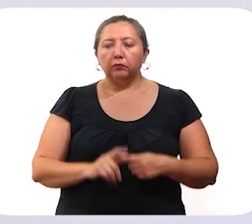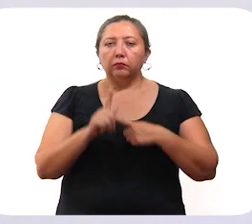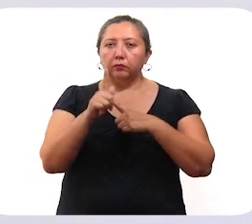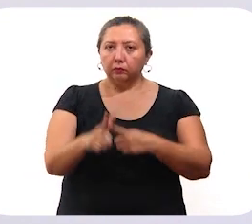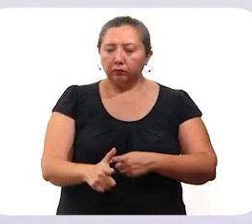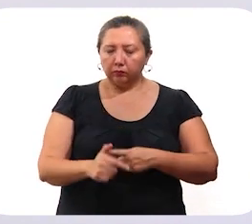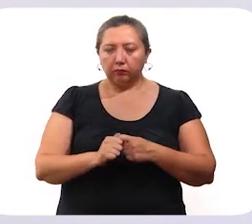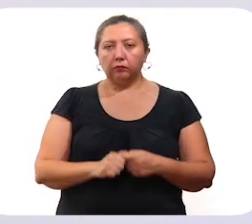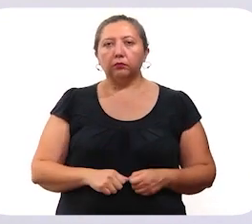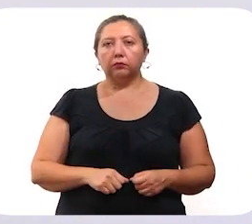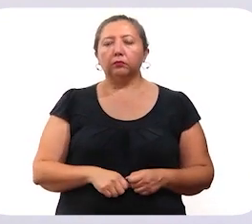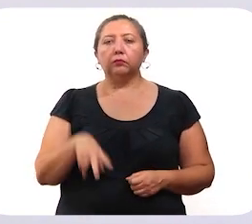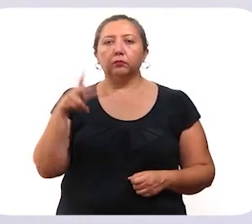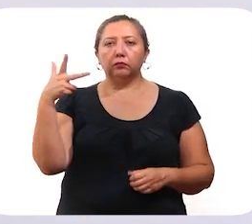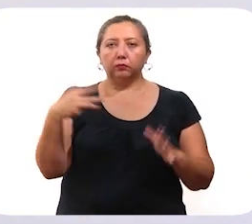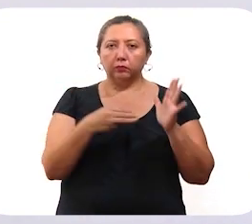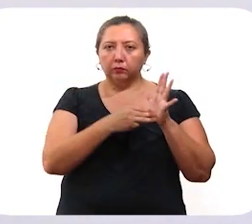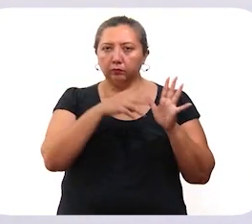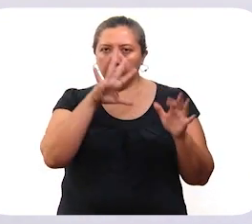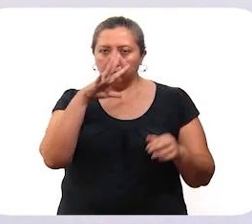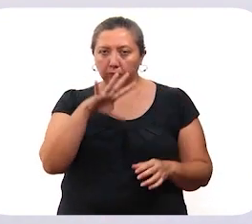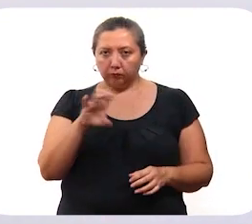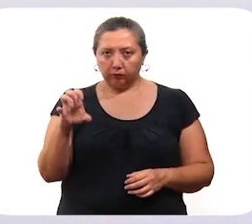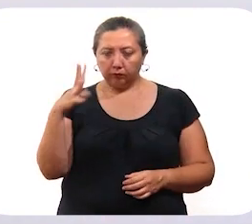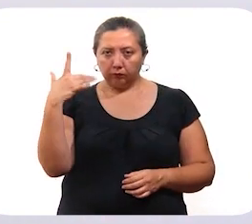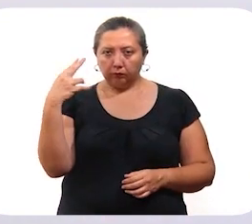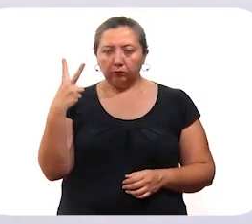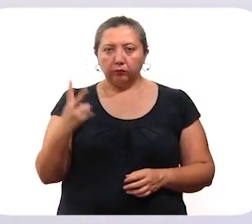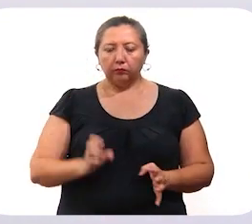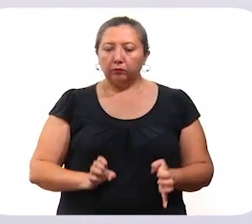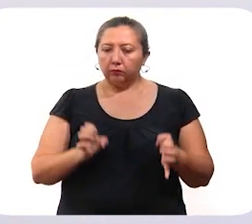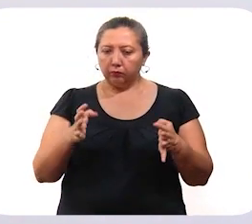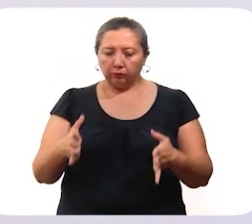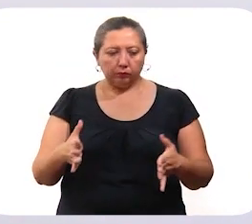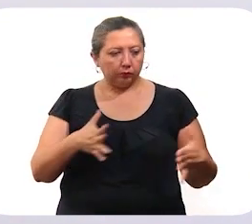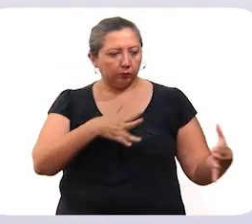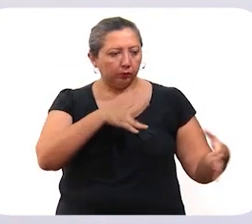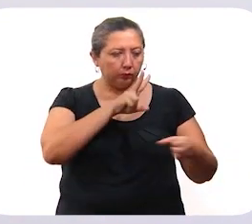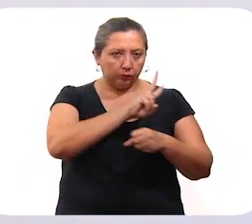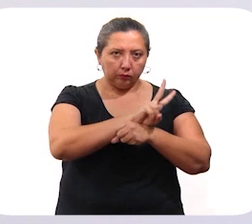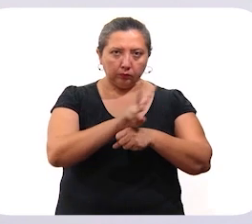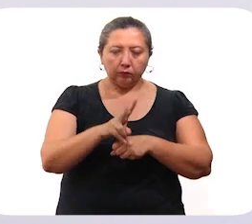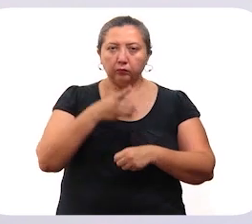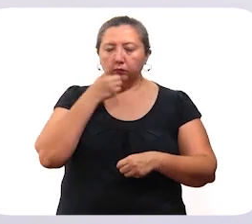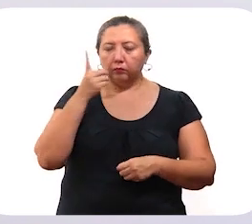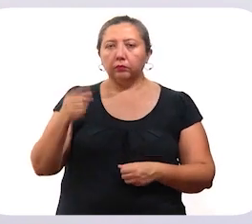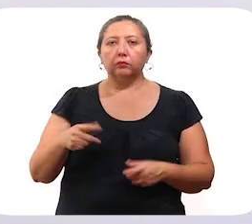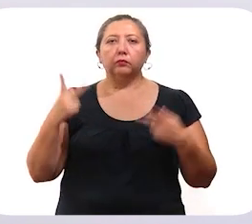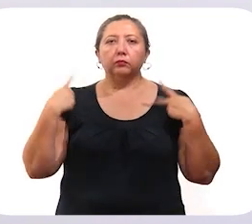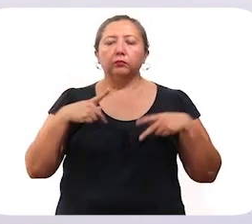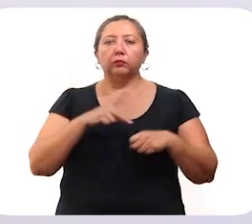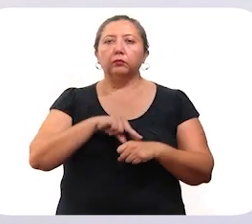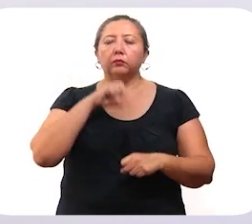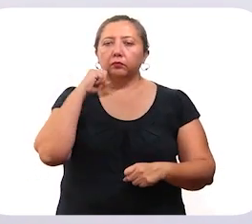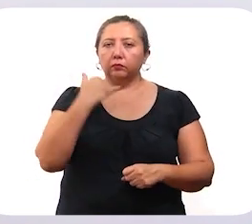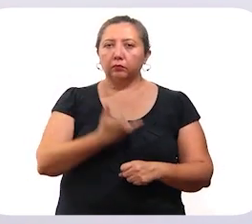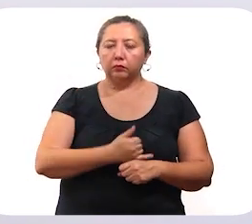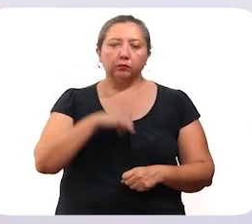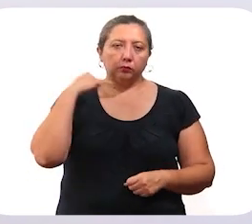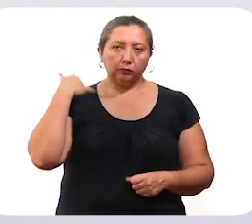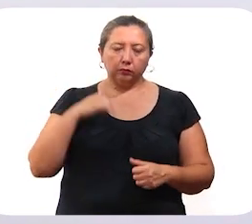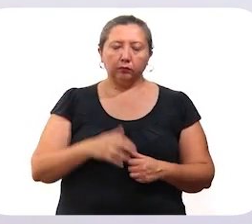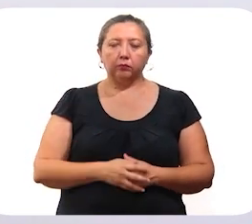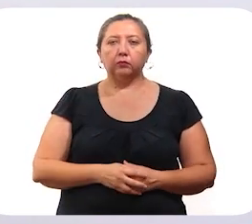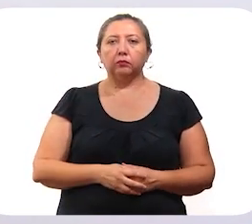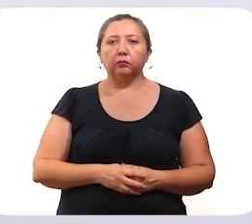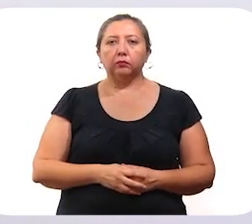De los casos activos, 8,552 están estables, aislados, monitoreados por personal médico de los servicios